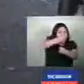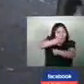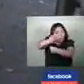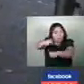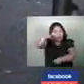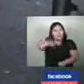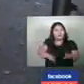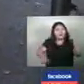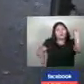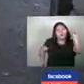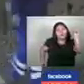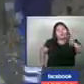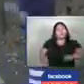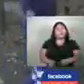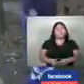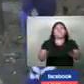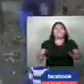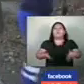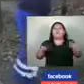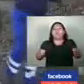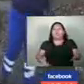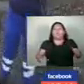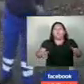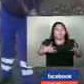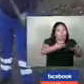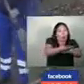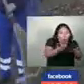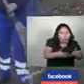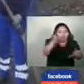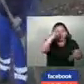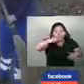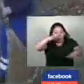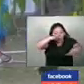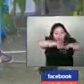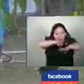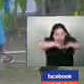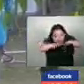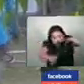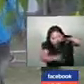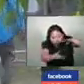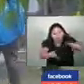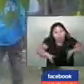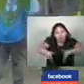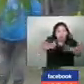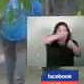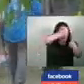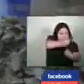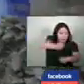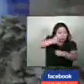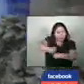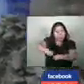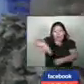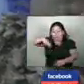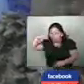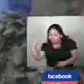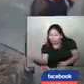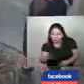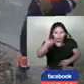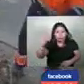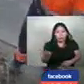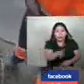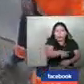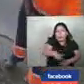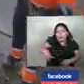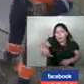municipio de San Salvador. Tendrá evacuación de desechos, limpieza de tragantes, barrido de calles, chapoda y arriates,